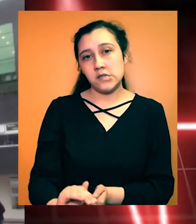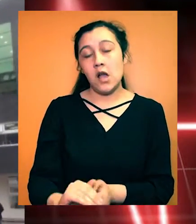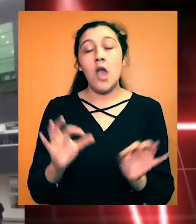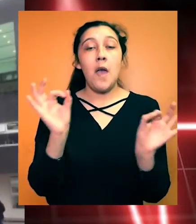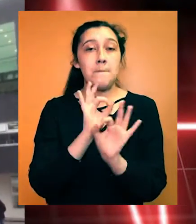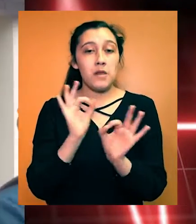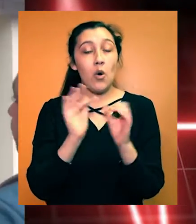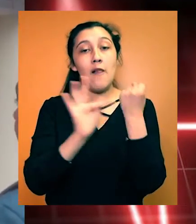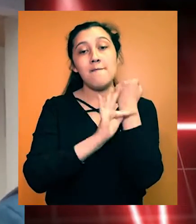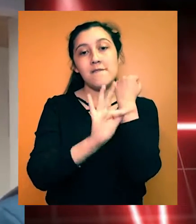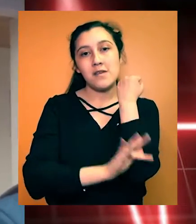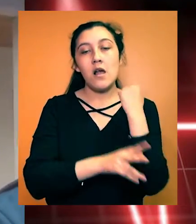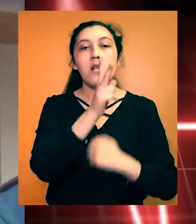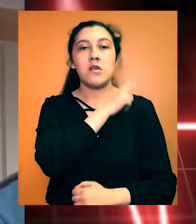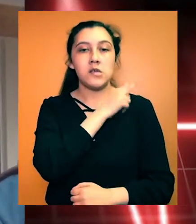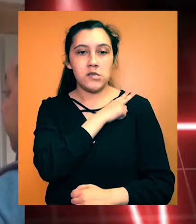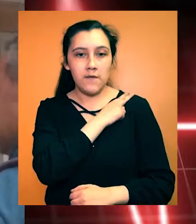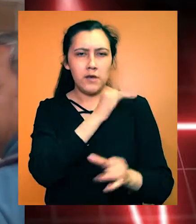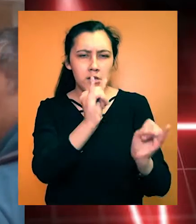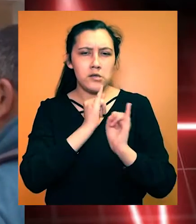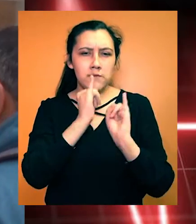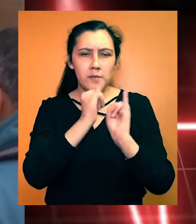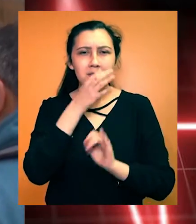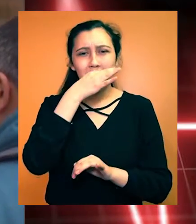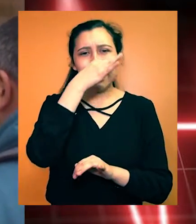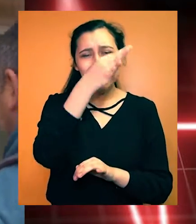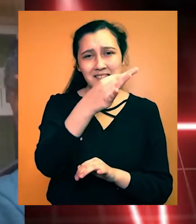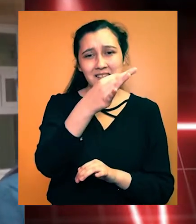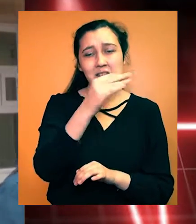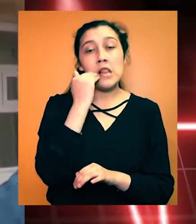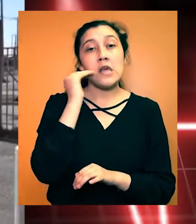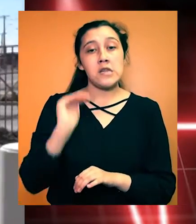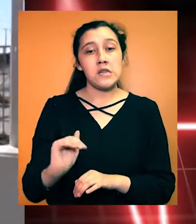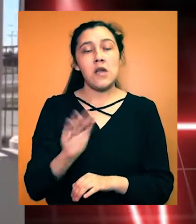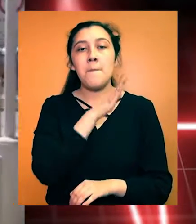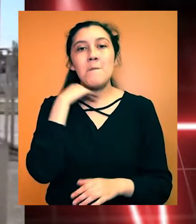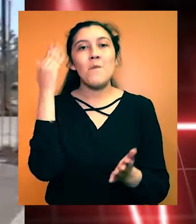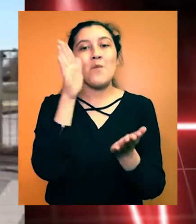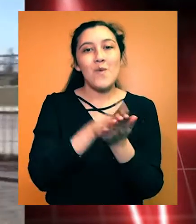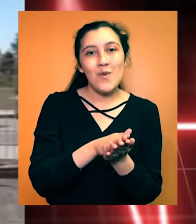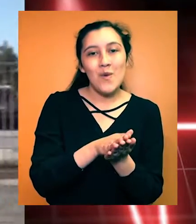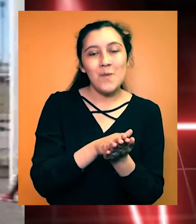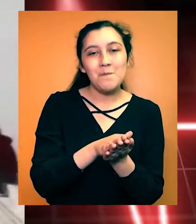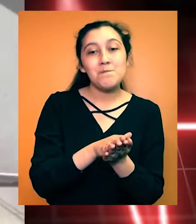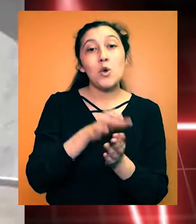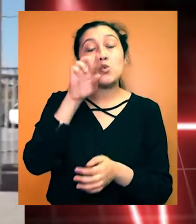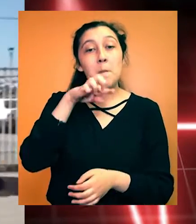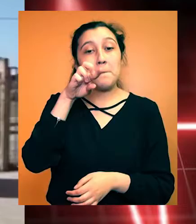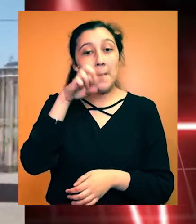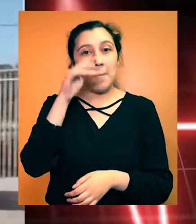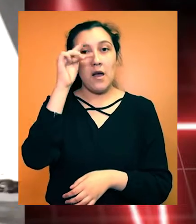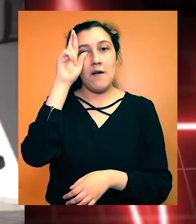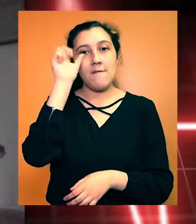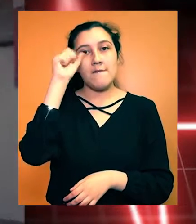de la menor. Según explicó el fiscal jefe de Puerto Montt, el informe detallaría que la menor murió por las acciones que el hasta ahora único